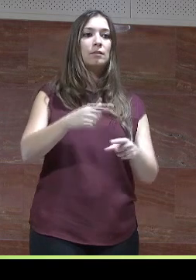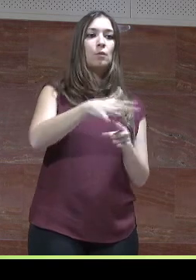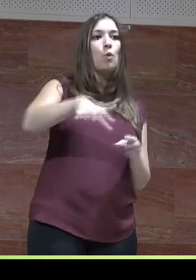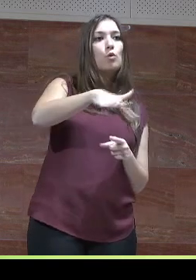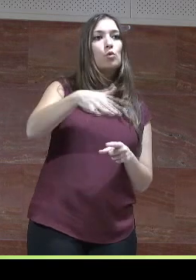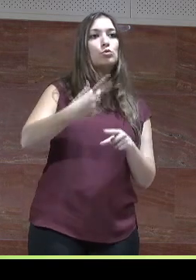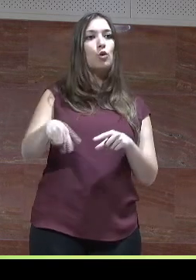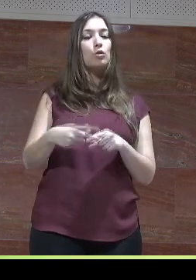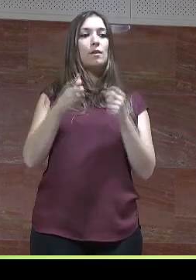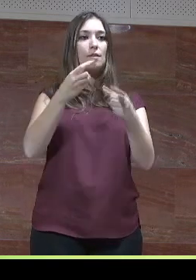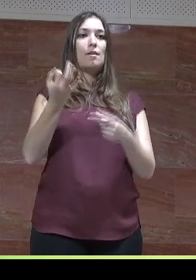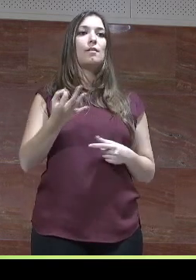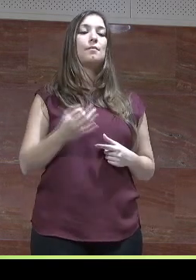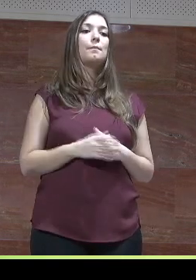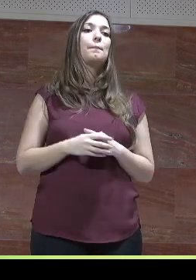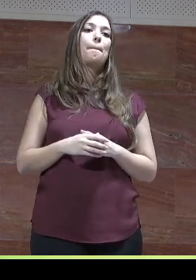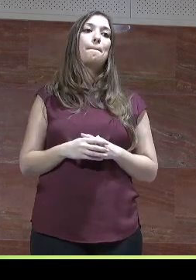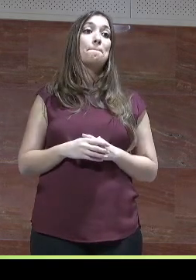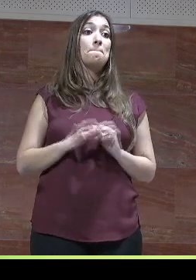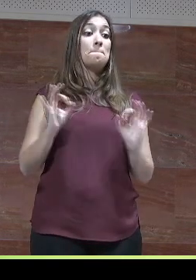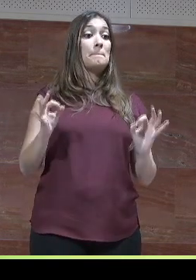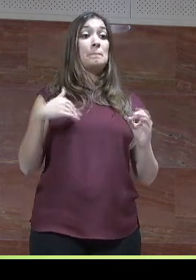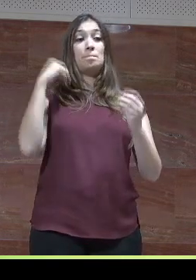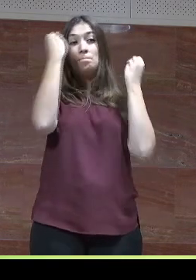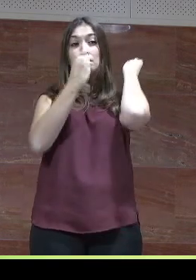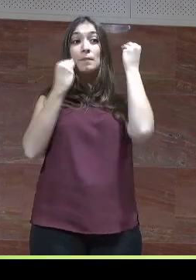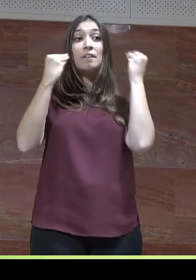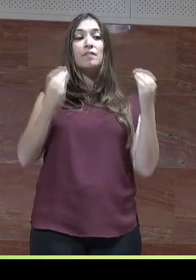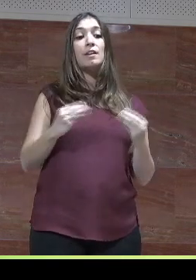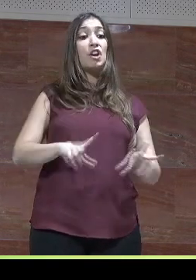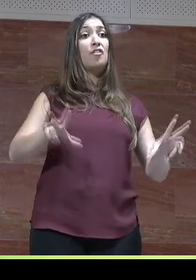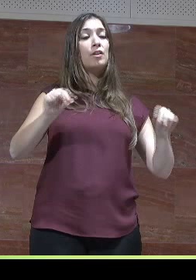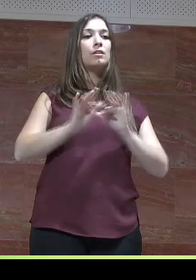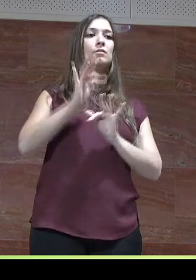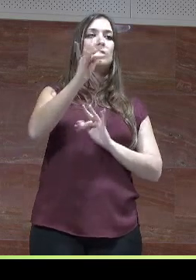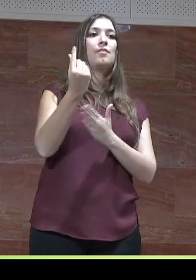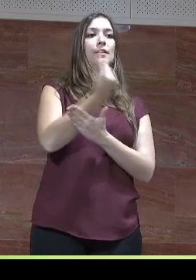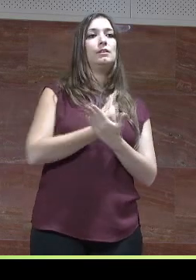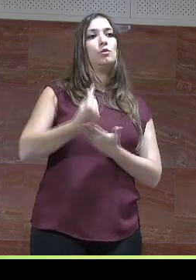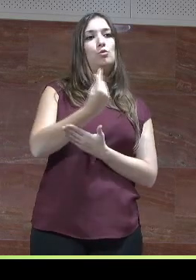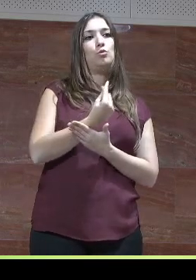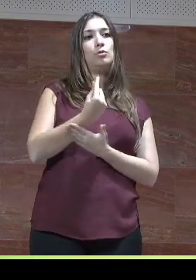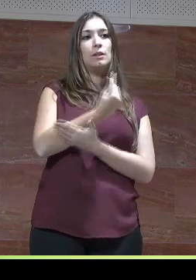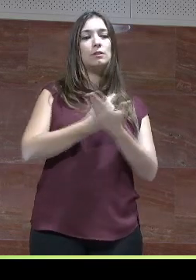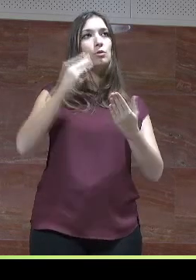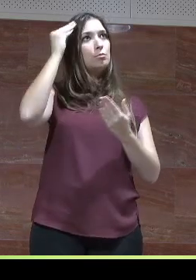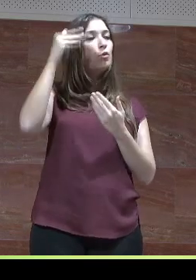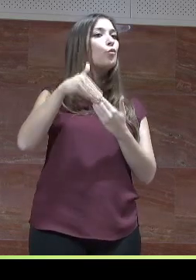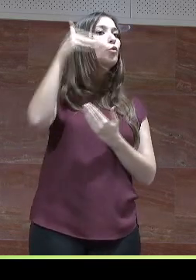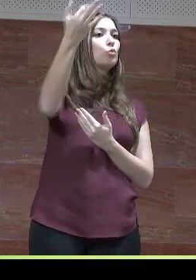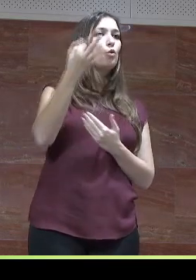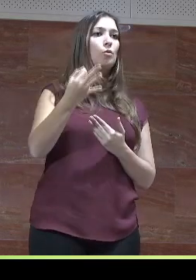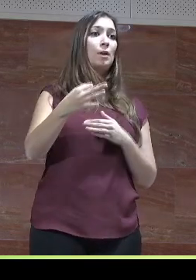dar. Una vez hecho el ejercicio de repensar, tenemos que diseñar. Y tenemos que diseñar escenarios de futuro, pero